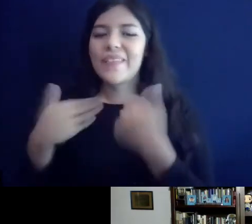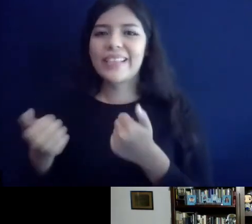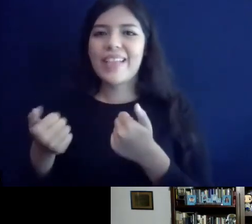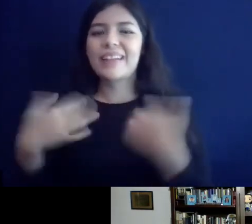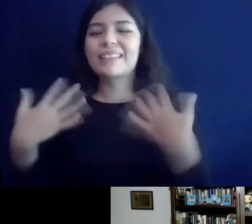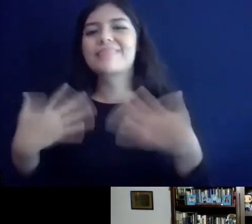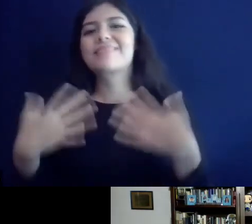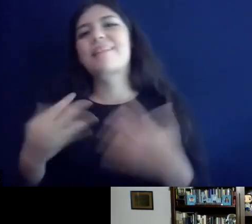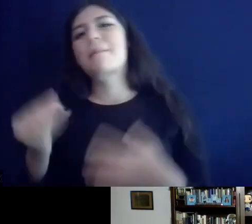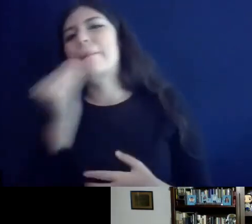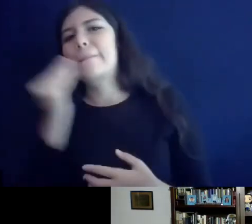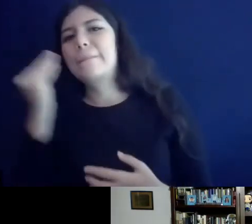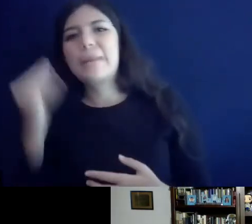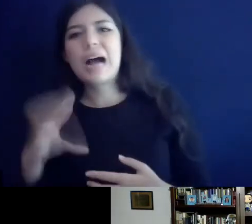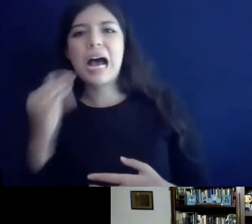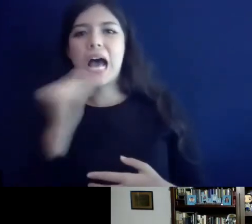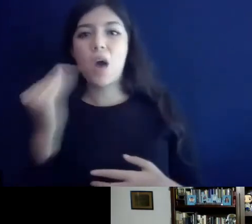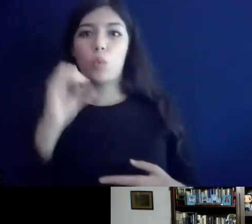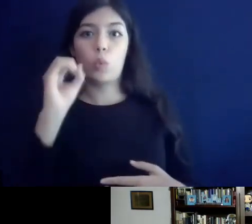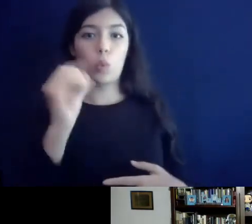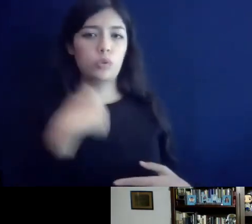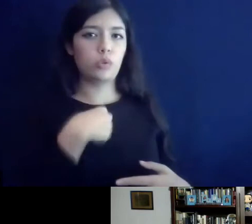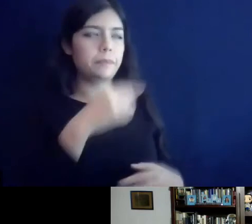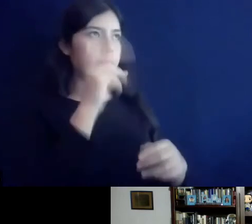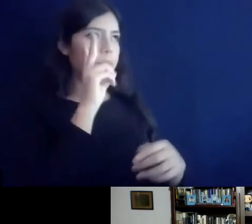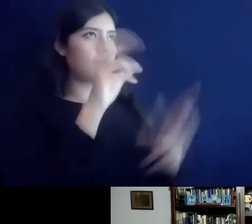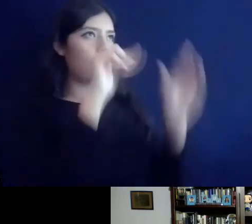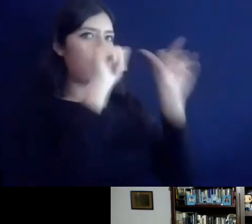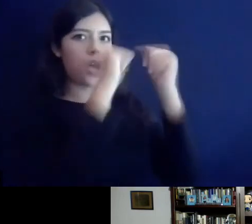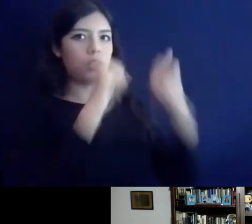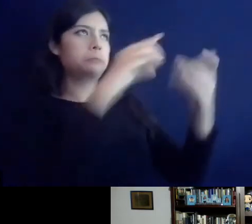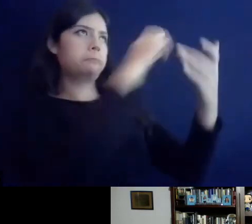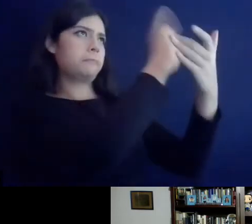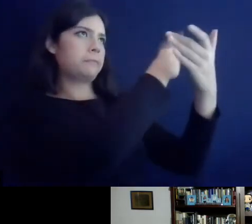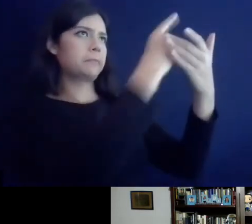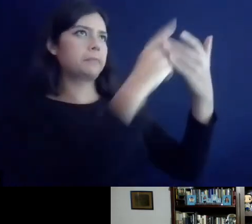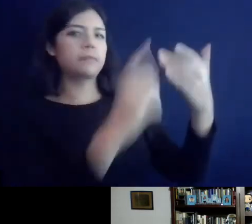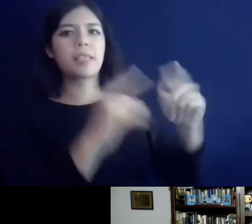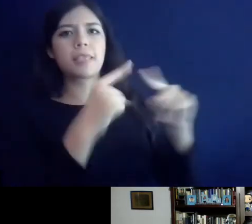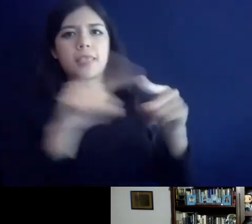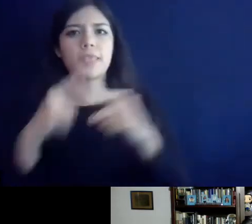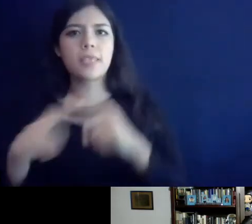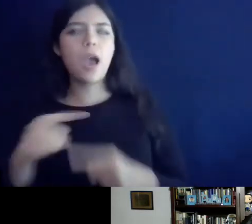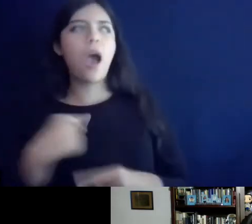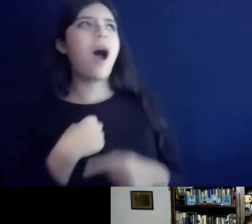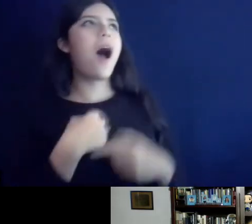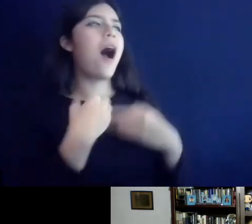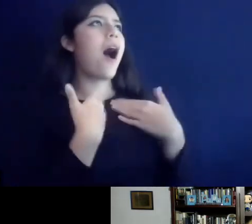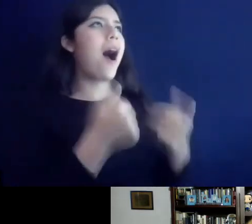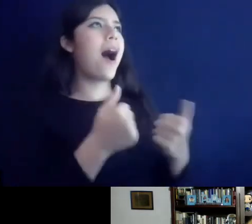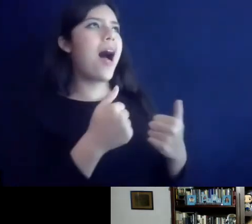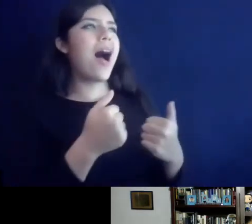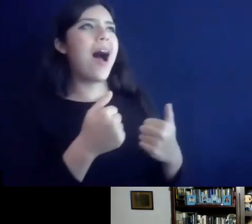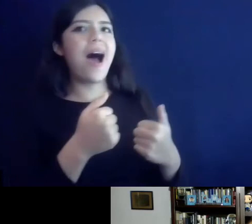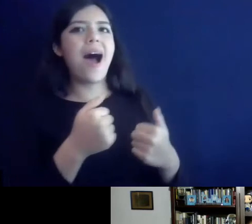que tiene unas obras preciosas y que trabaja como diseñadora porque pues las obras no, lo pagan las cuentas mensuales y la ves feliz y te das y ves